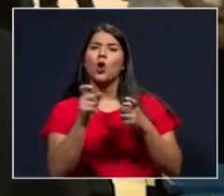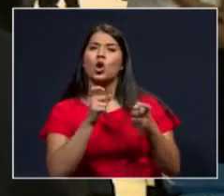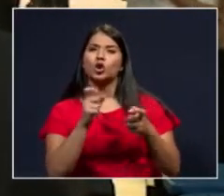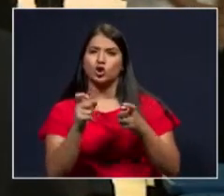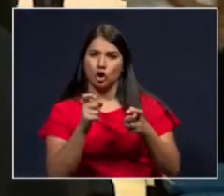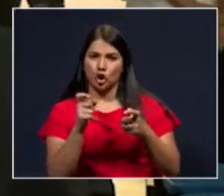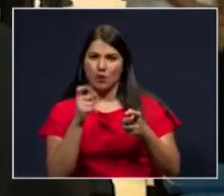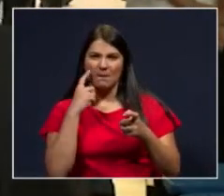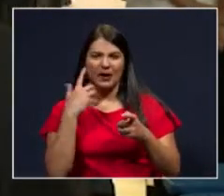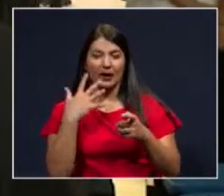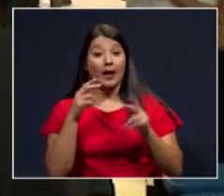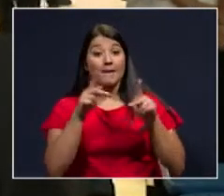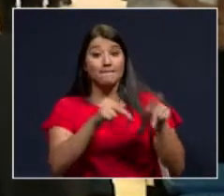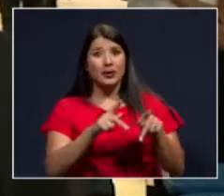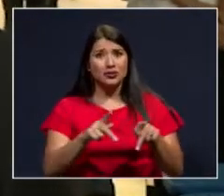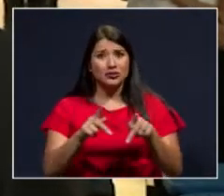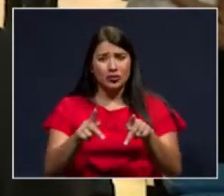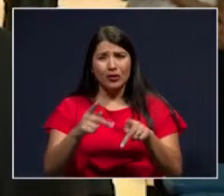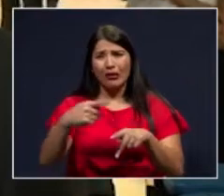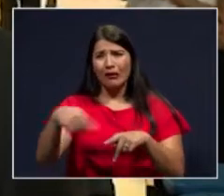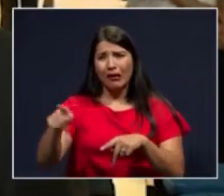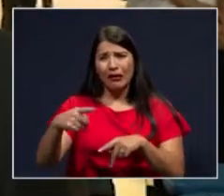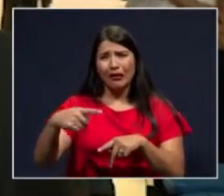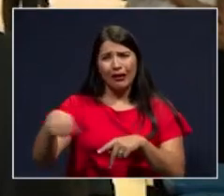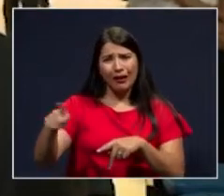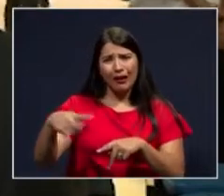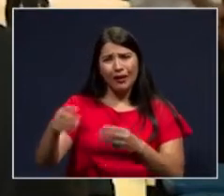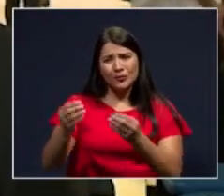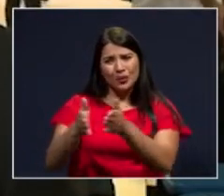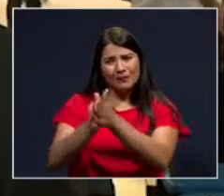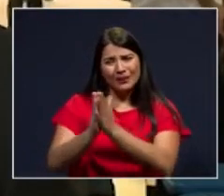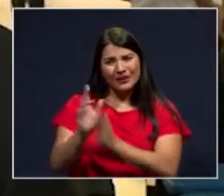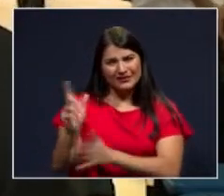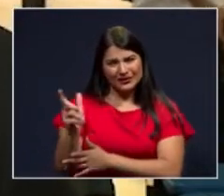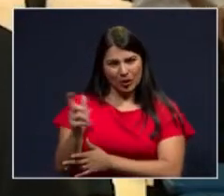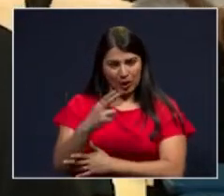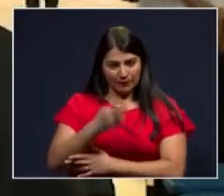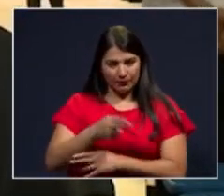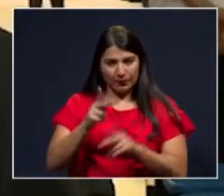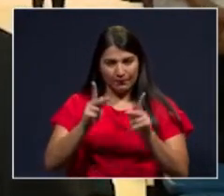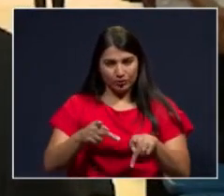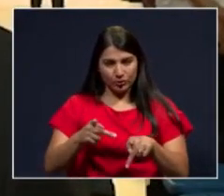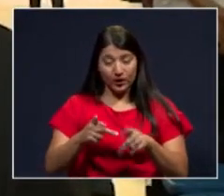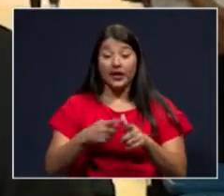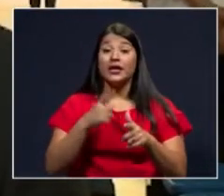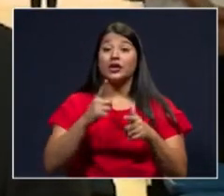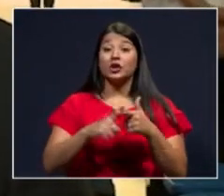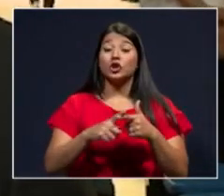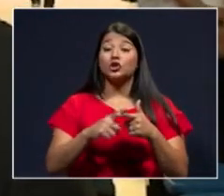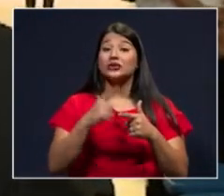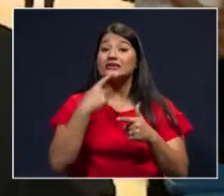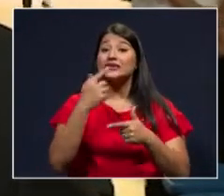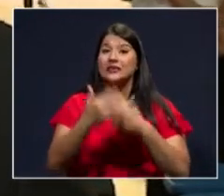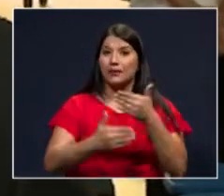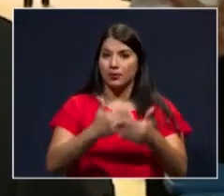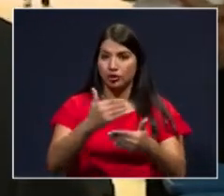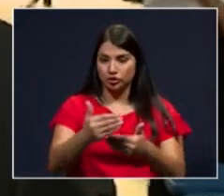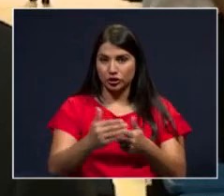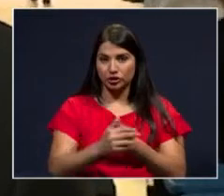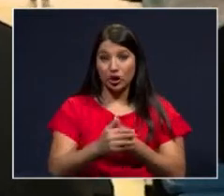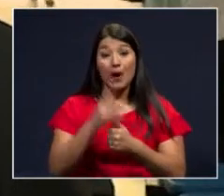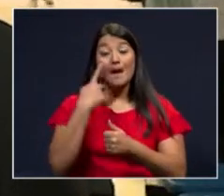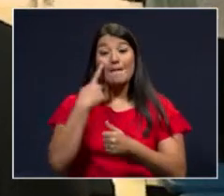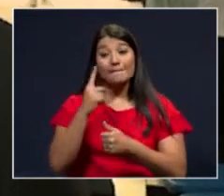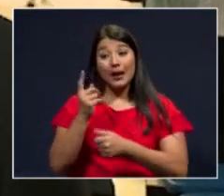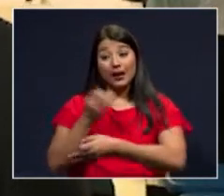todas aquellas personas que de forma repetida están solicitando cédulas de identidad. En el caso concreto, el protocolo lo que establece es que para una reposición de